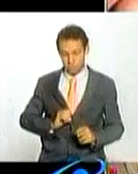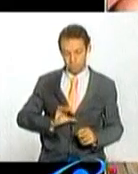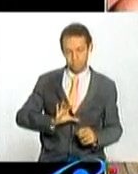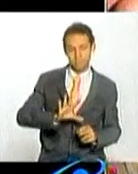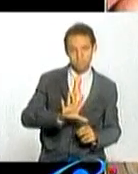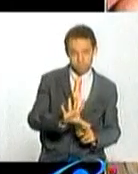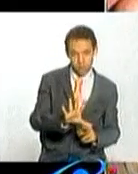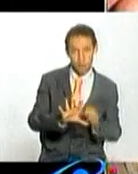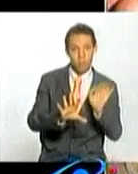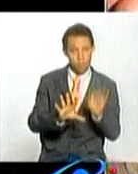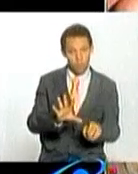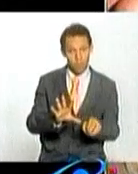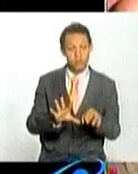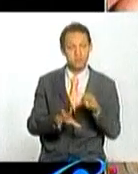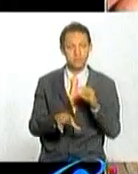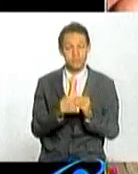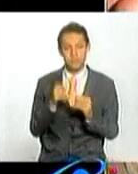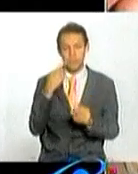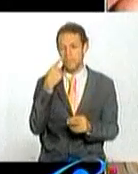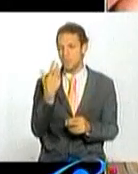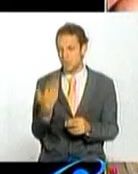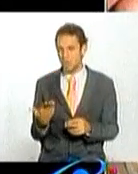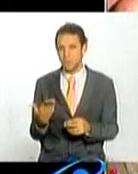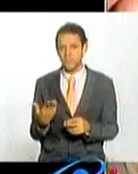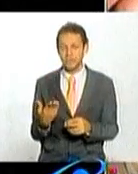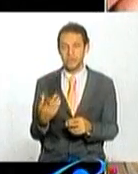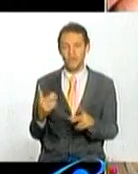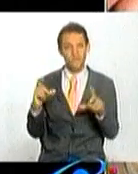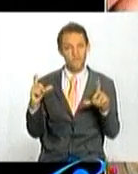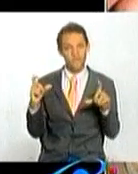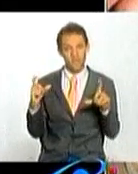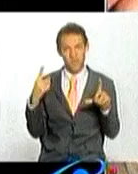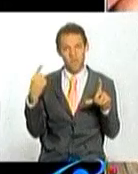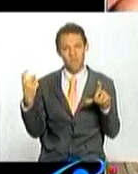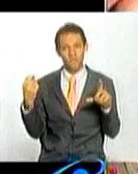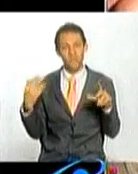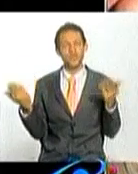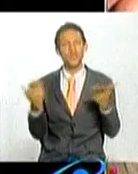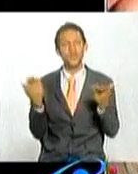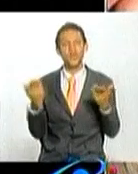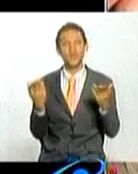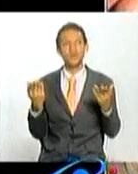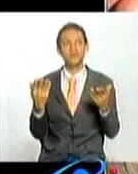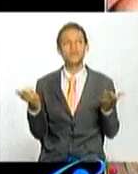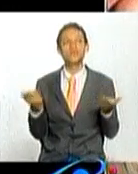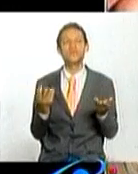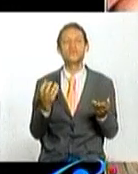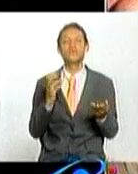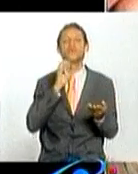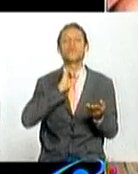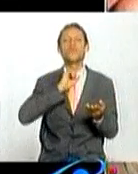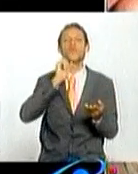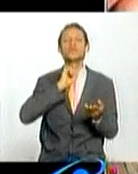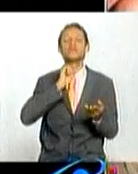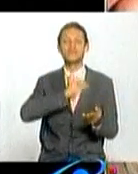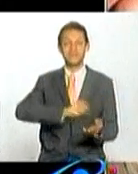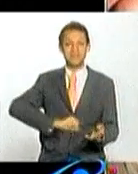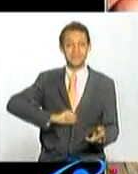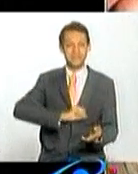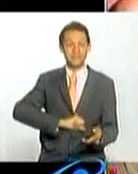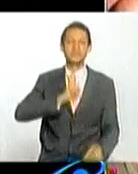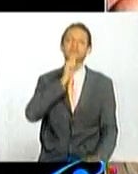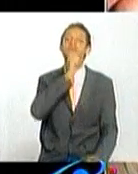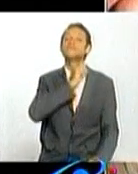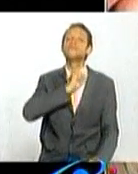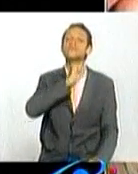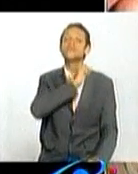ecografía. Podemos ver aquí en la imagen, se está empezando a realizar, es una ecografía del cuello, que es lo que nosotros vamos a hacer